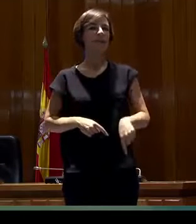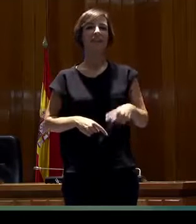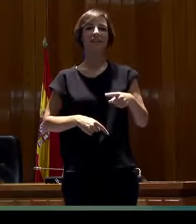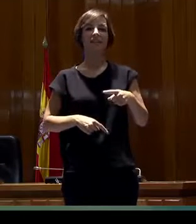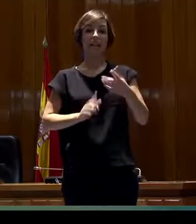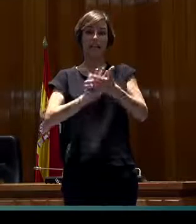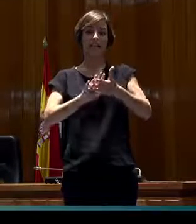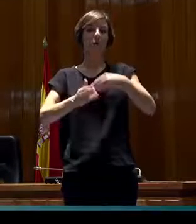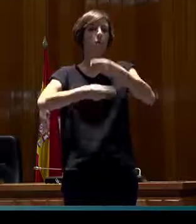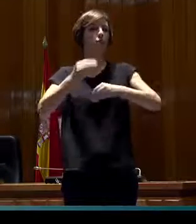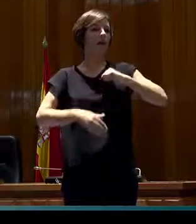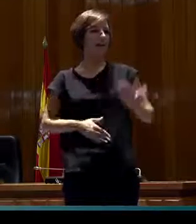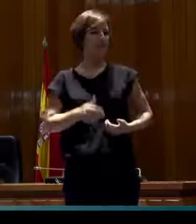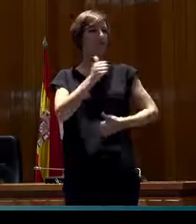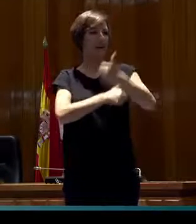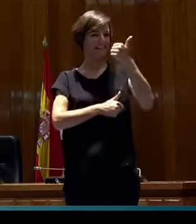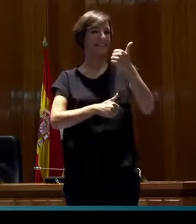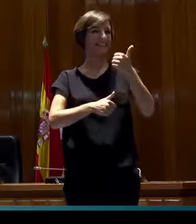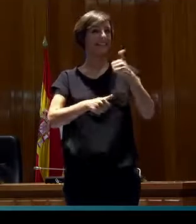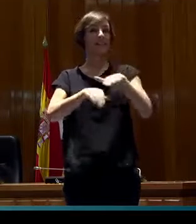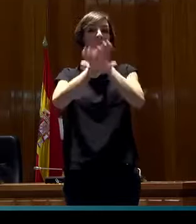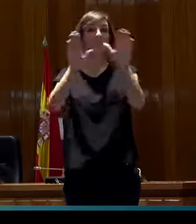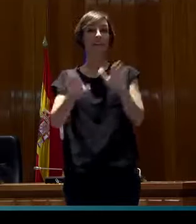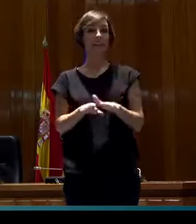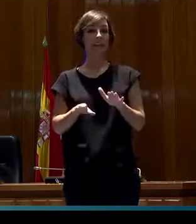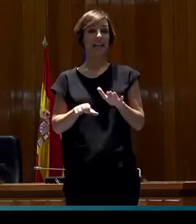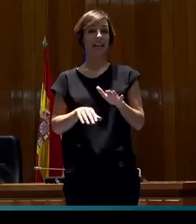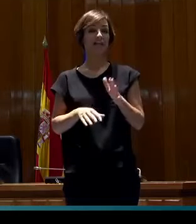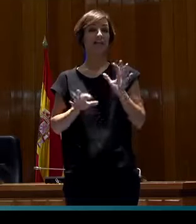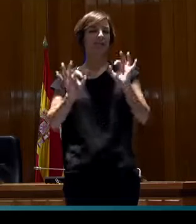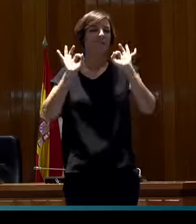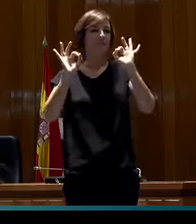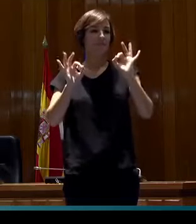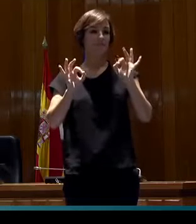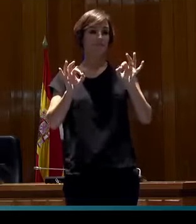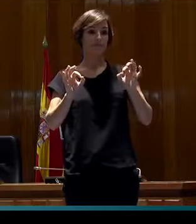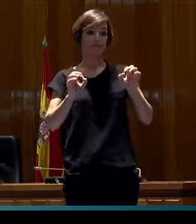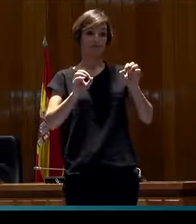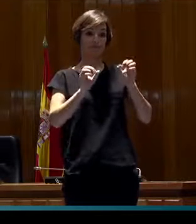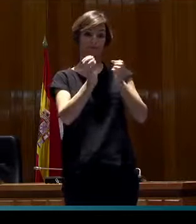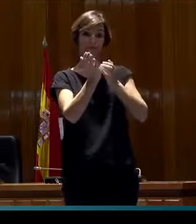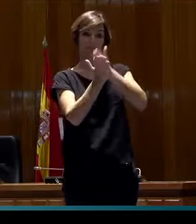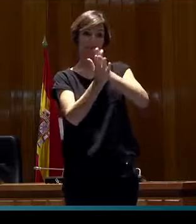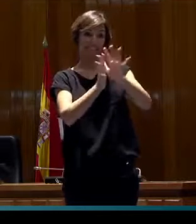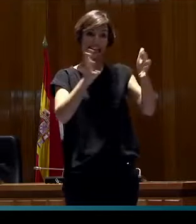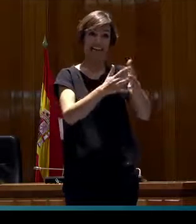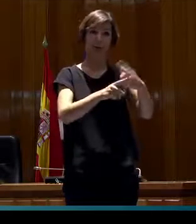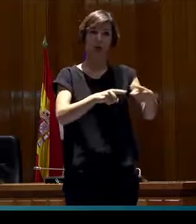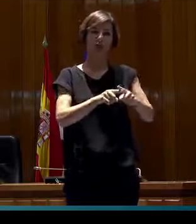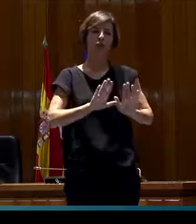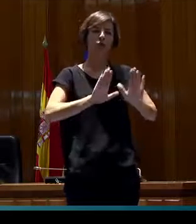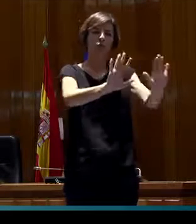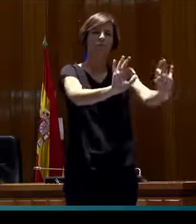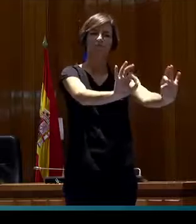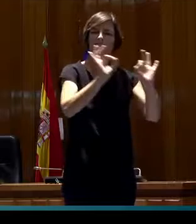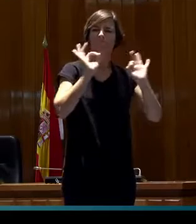de la lengua de signos. Y finalmente, que las singularidades que precisamente este entorno telemático tiene, pues se